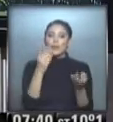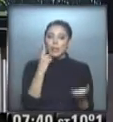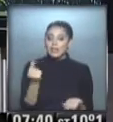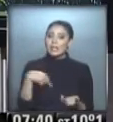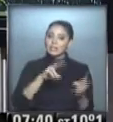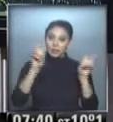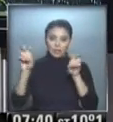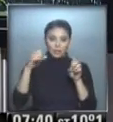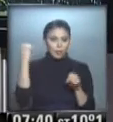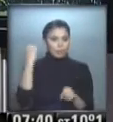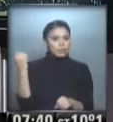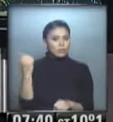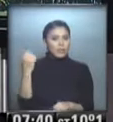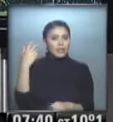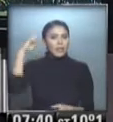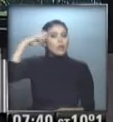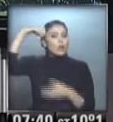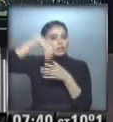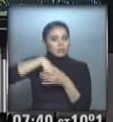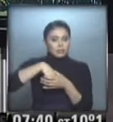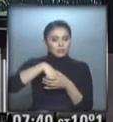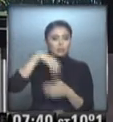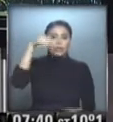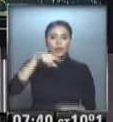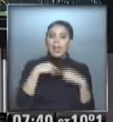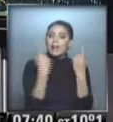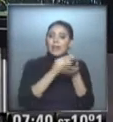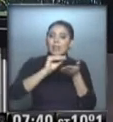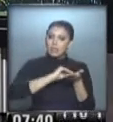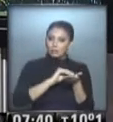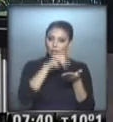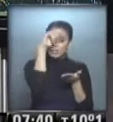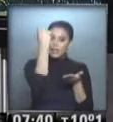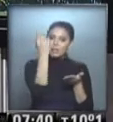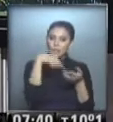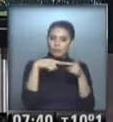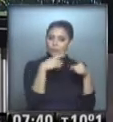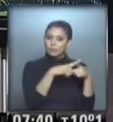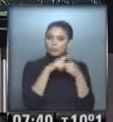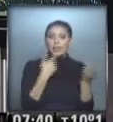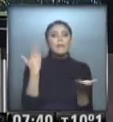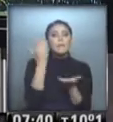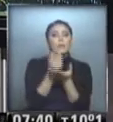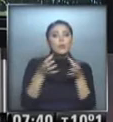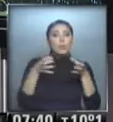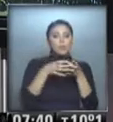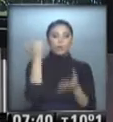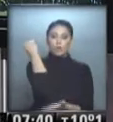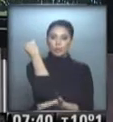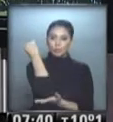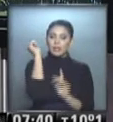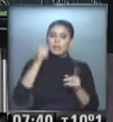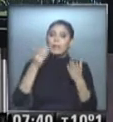fue uno de los temas centrales en el parlamento nacional en este caso en la cámara de diputados de la nación la presencia del equipo económico la